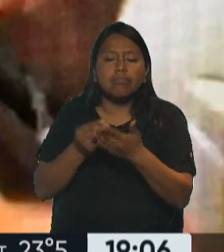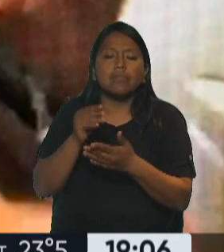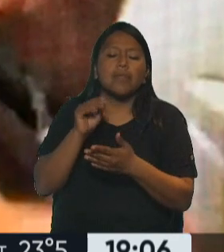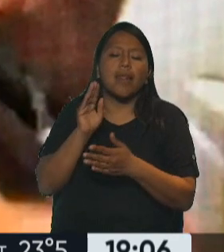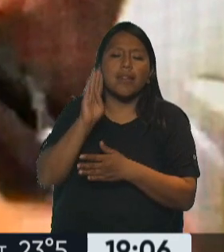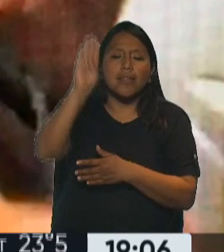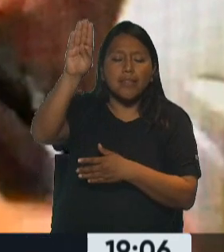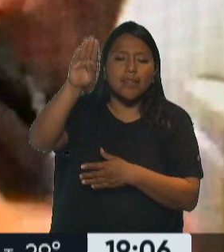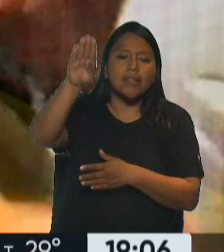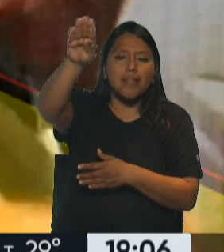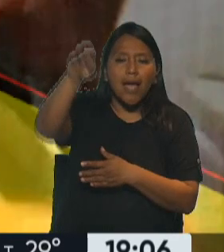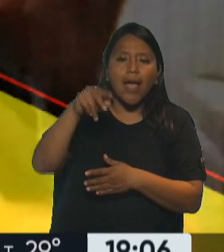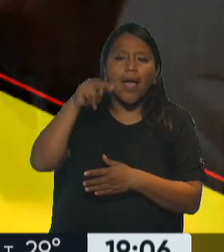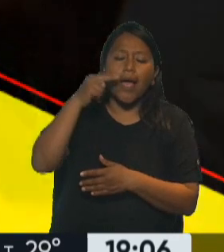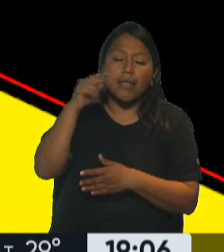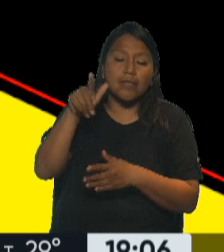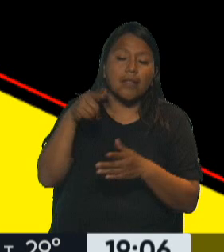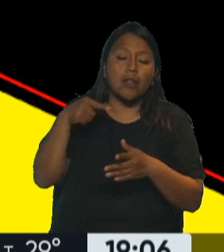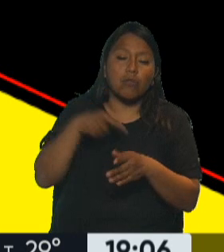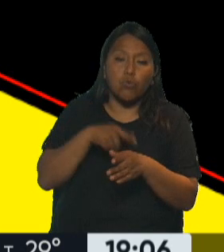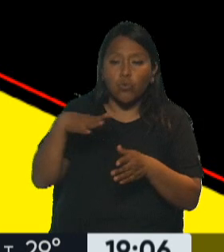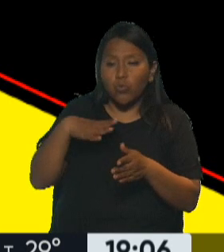existente durante la guerra,